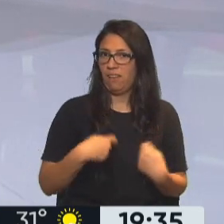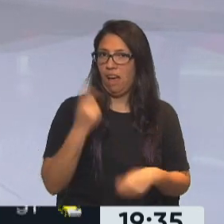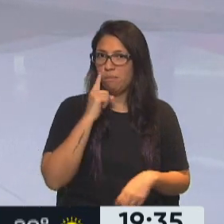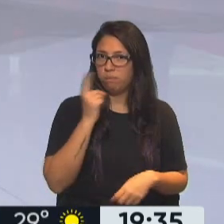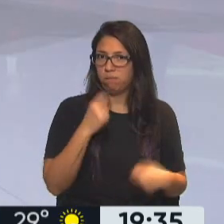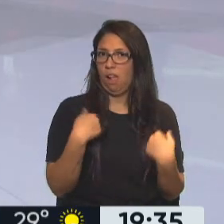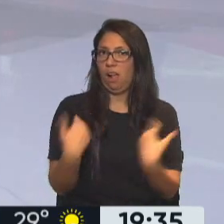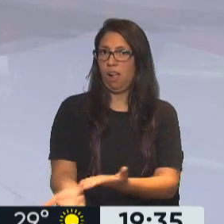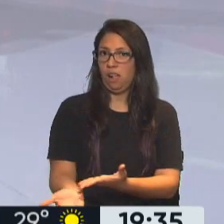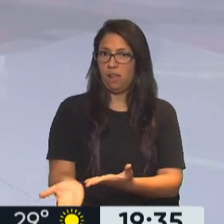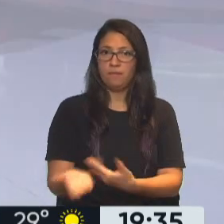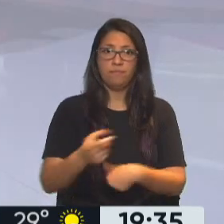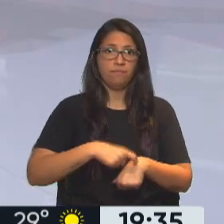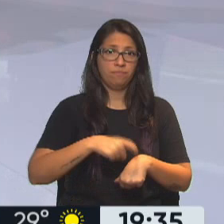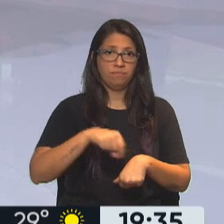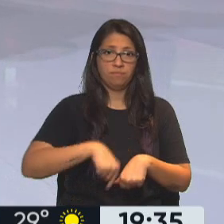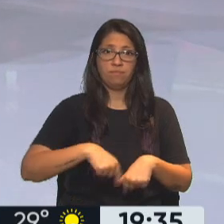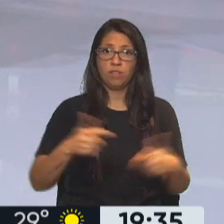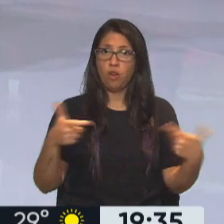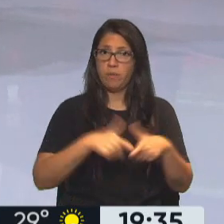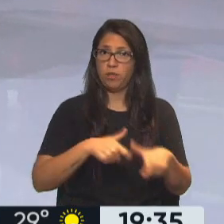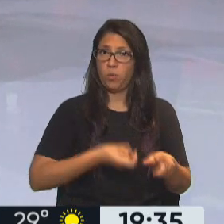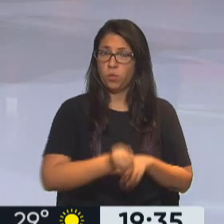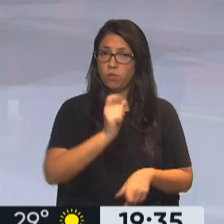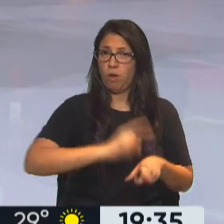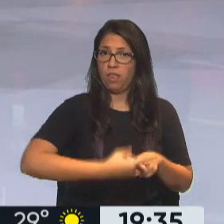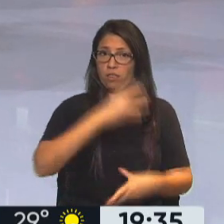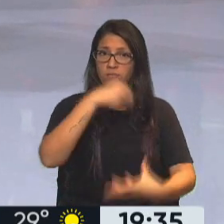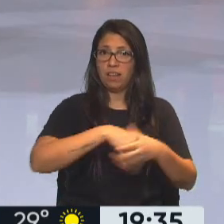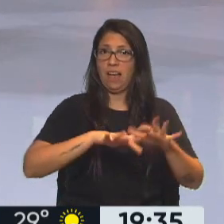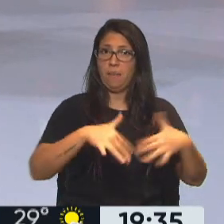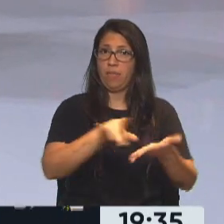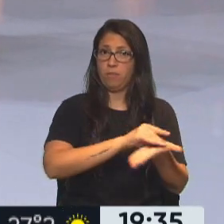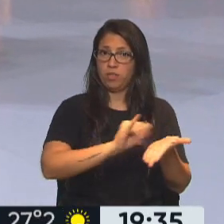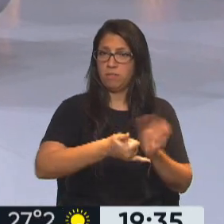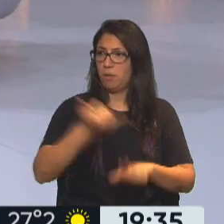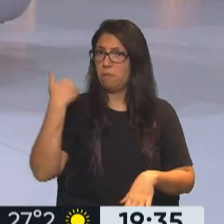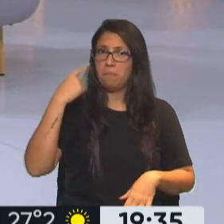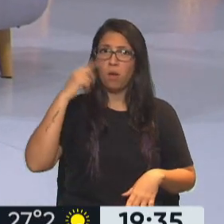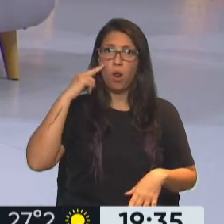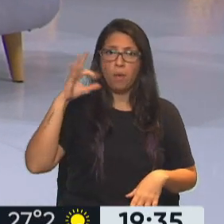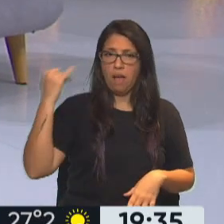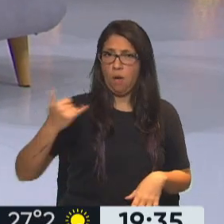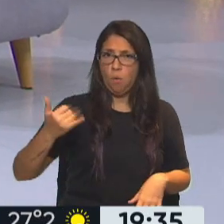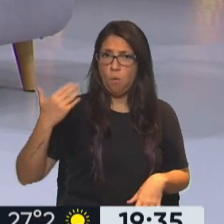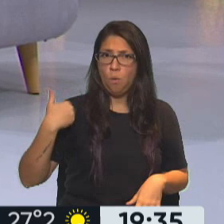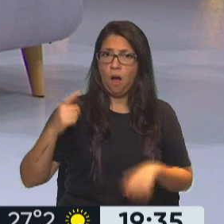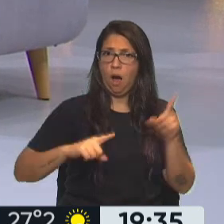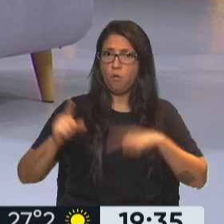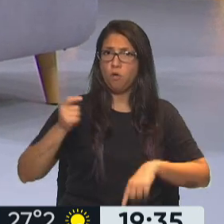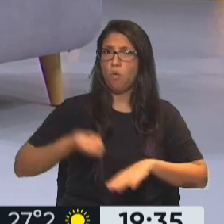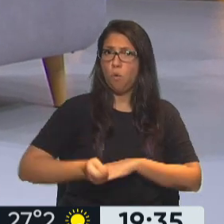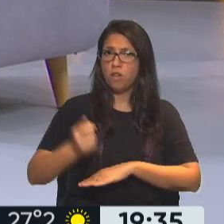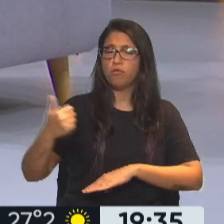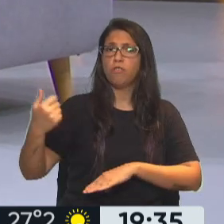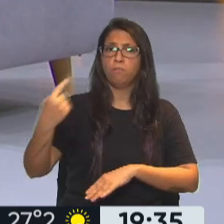se escucha una comisión de juicio político en la Cámara de Diputados, pero en la década del 90 sí lo hubo. Algunos se sometieron a ese juicio y